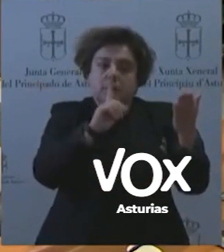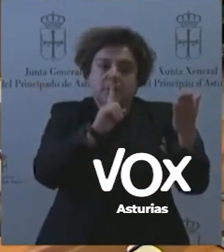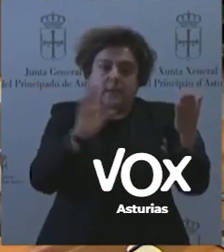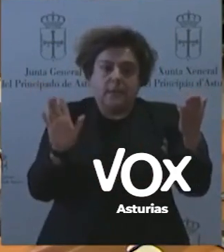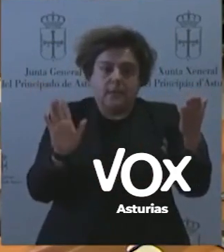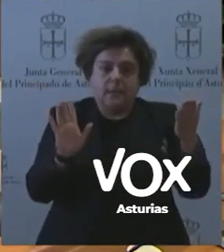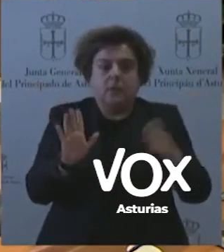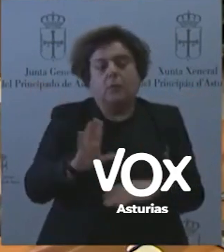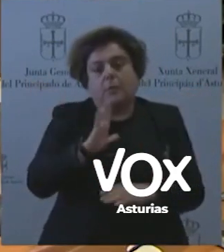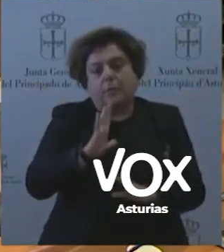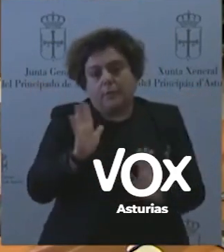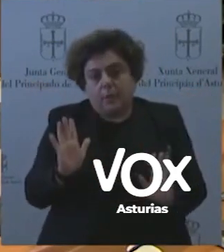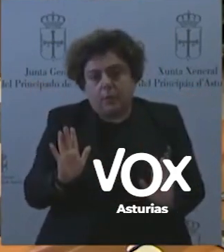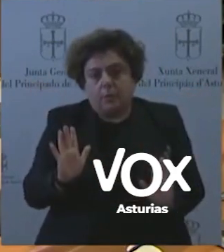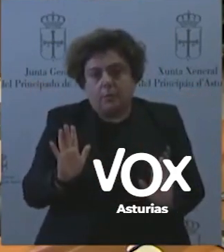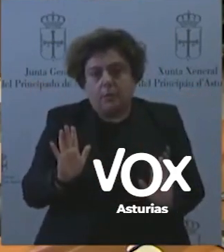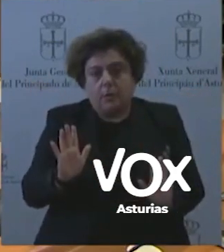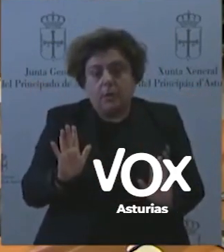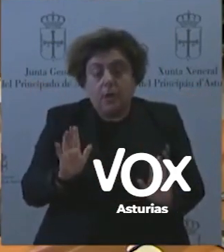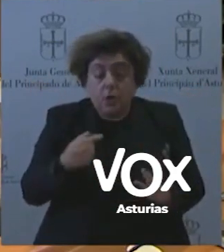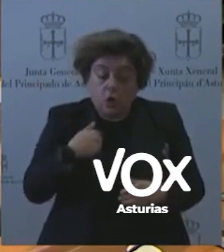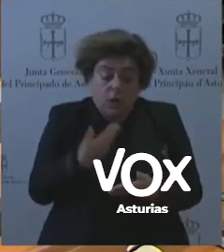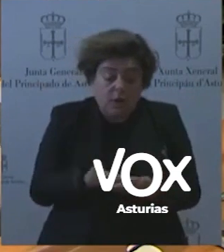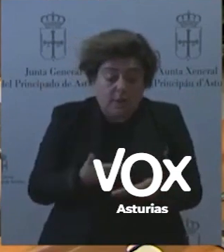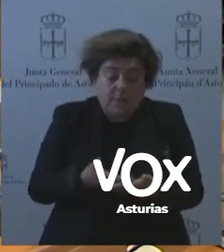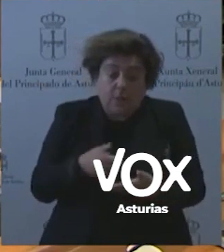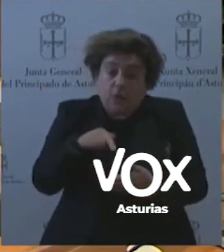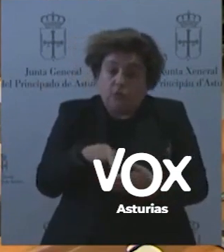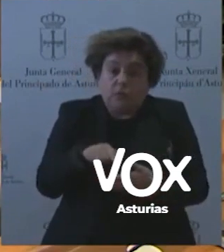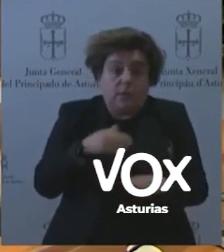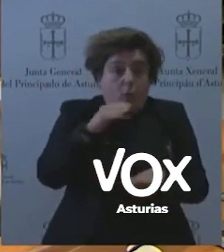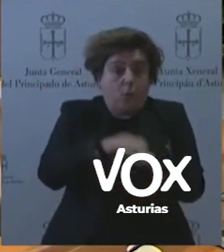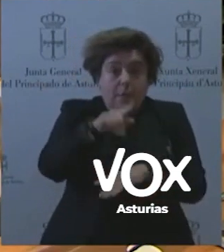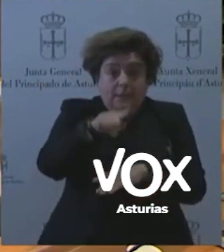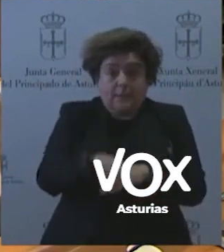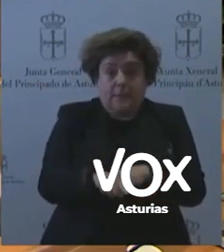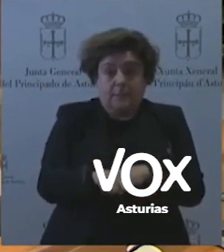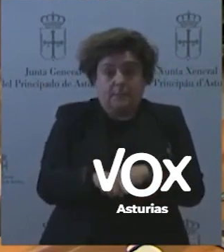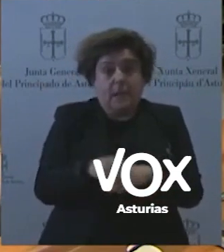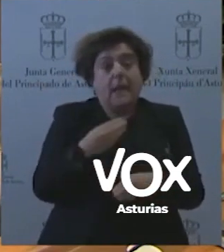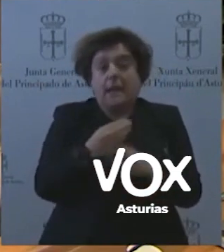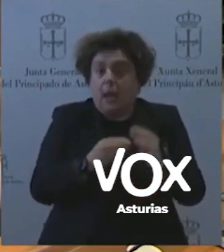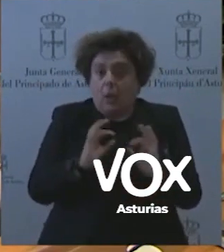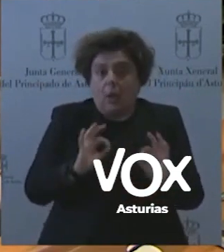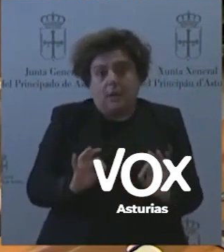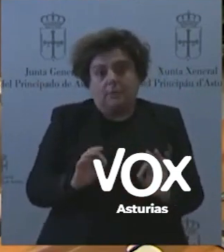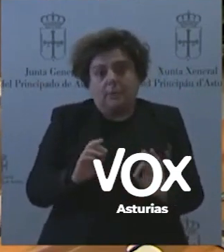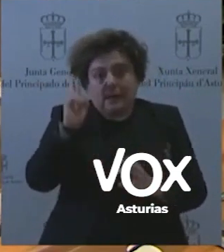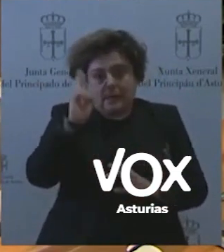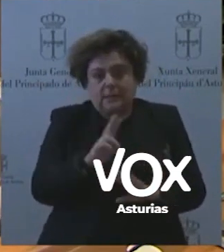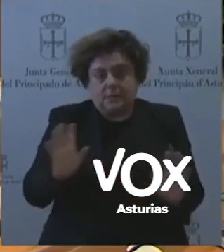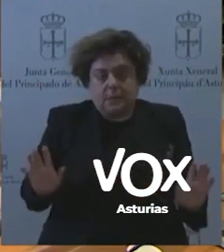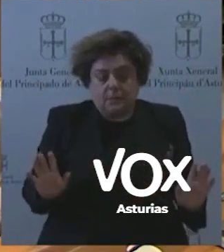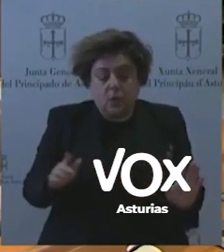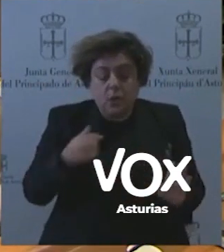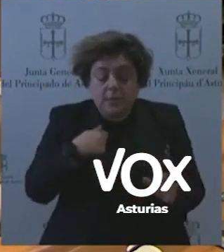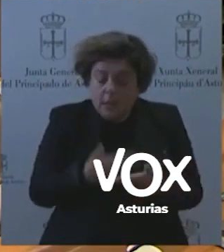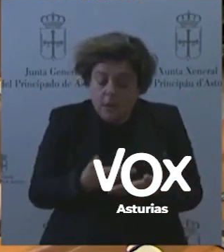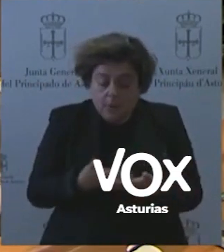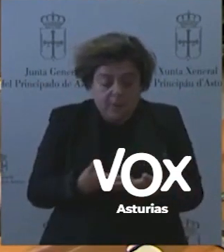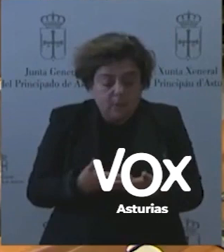en su intervención también se cumpla y que lo haga. Se lo pido en base a la aplicación del reglamento.